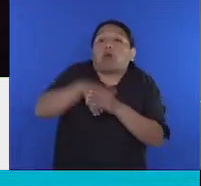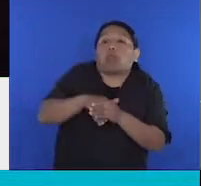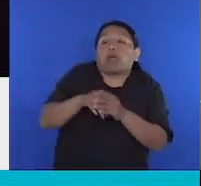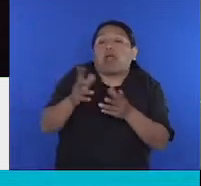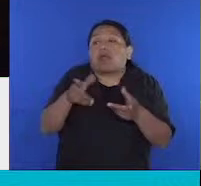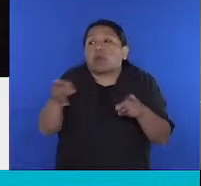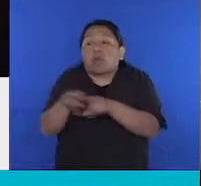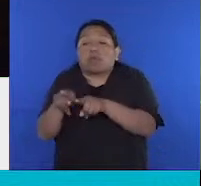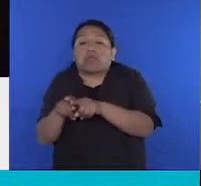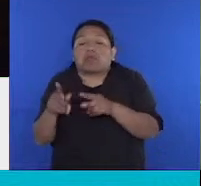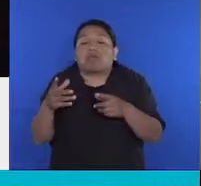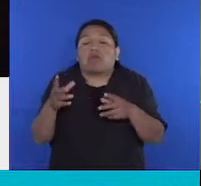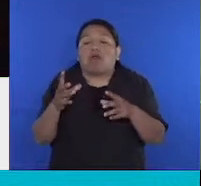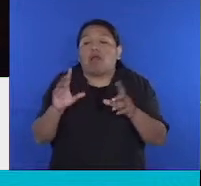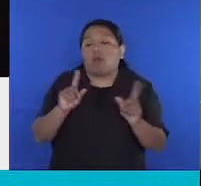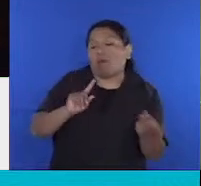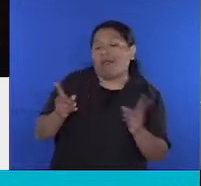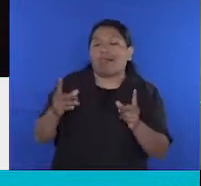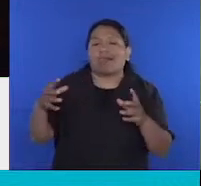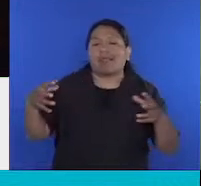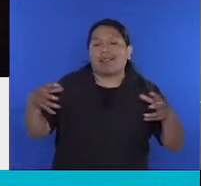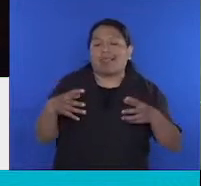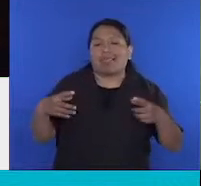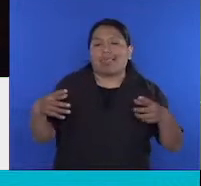no estamos dispuestos a hacerlo, hemos decidido